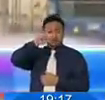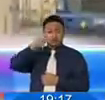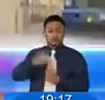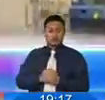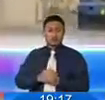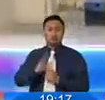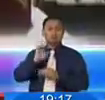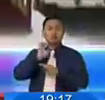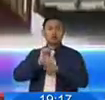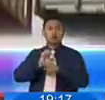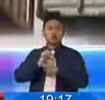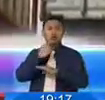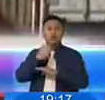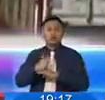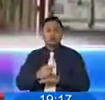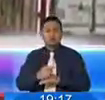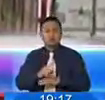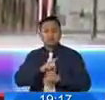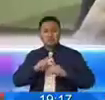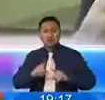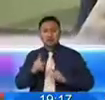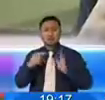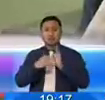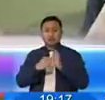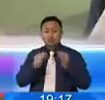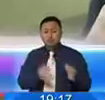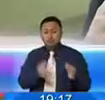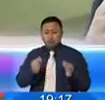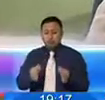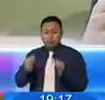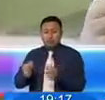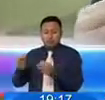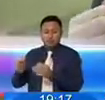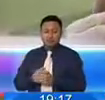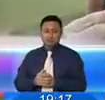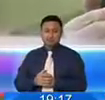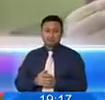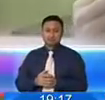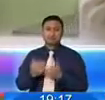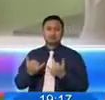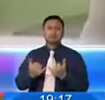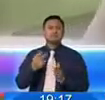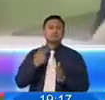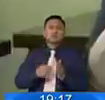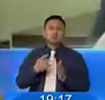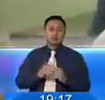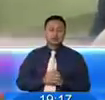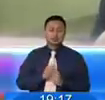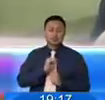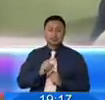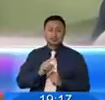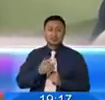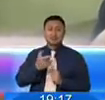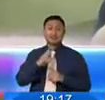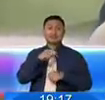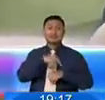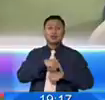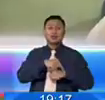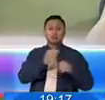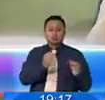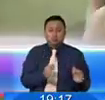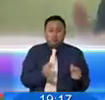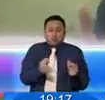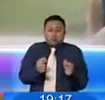solo buscarían demorar la eliminación de esta tasa. Lo que sucede en este momento es que se está comprando tiempo para